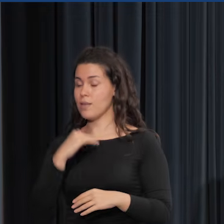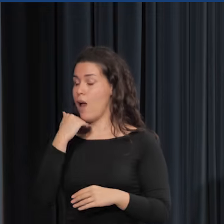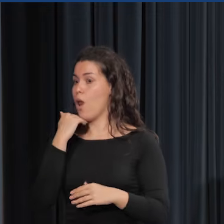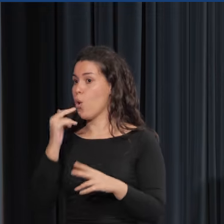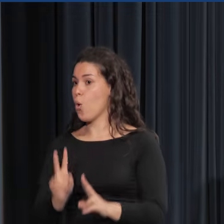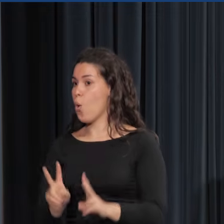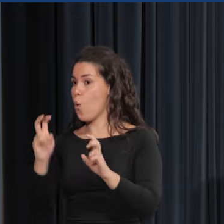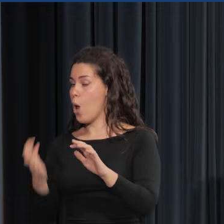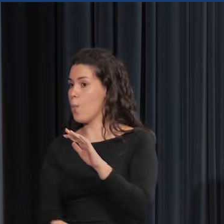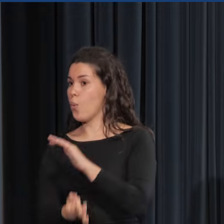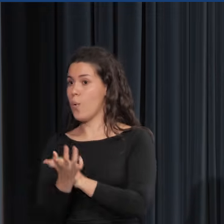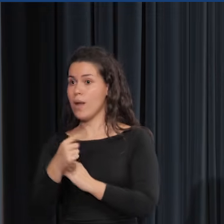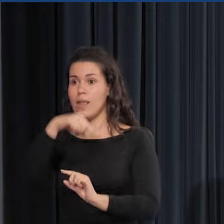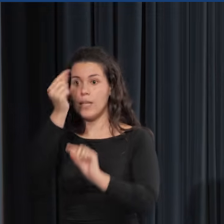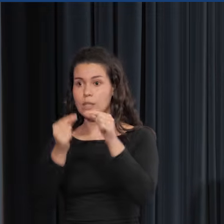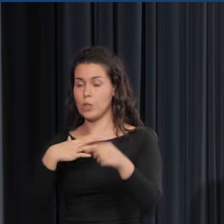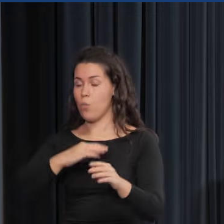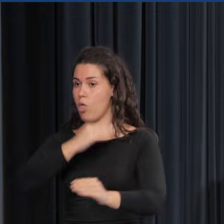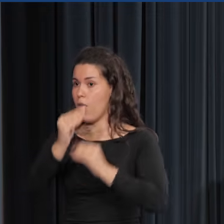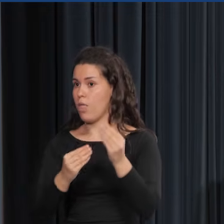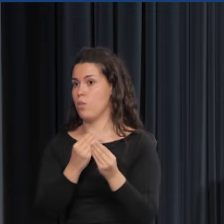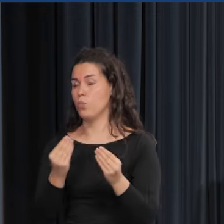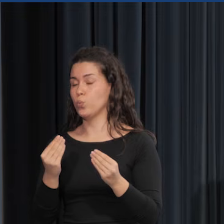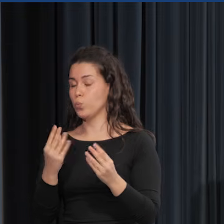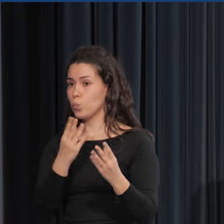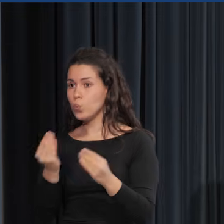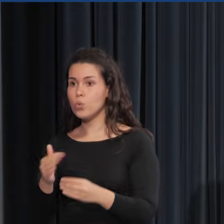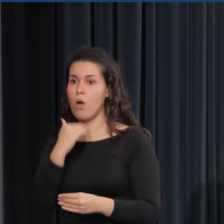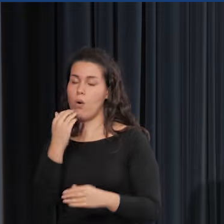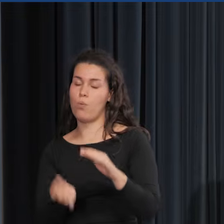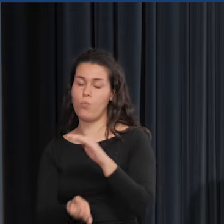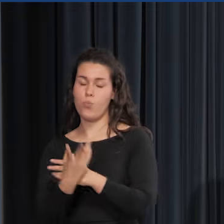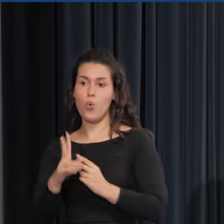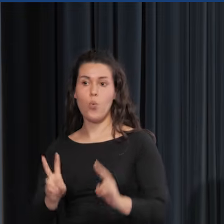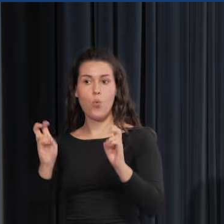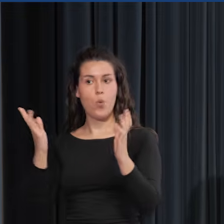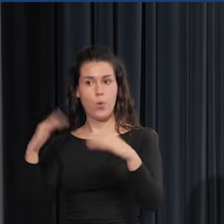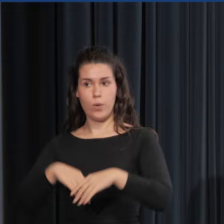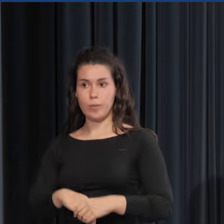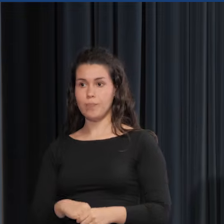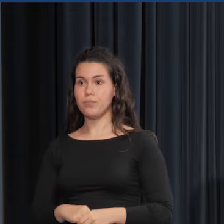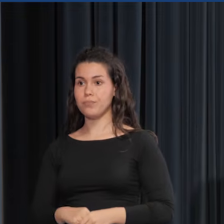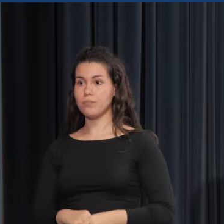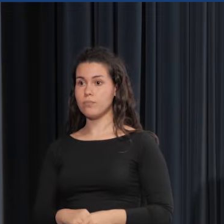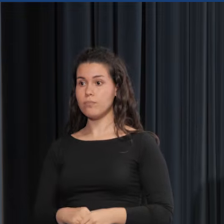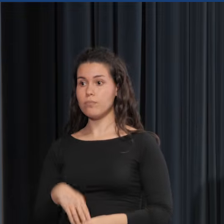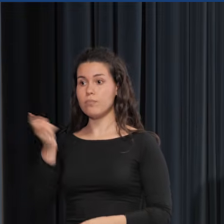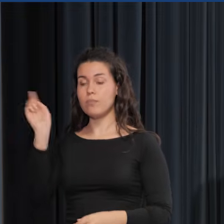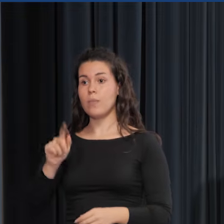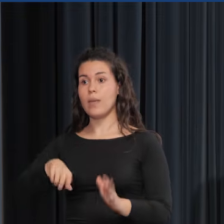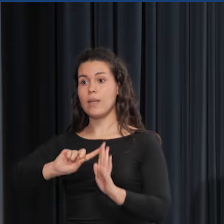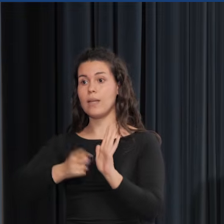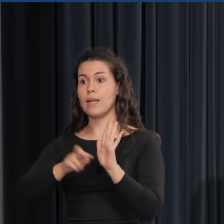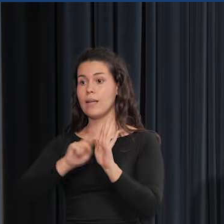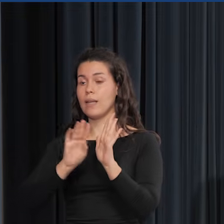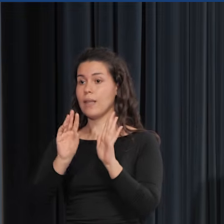de identificar que en el diseño podemos hacer muchas cosas. Y también tenemos que recordar que la legislación propiamente nuestra, el Real Decreto